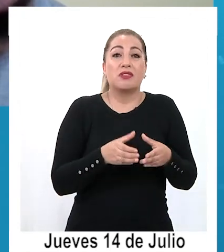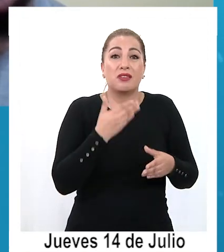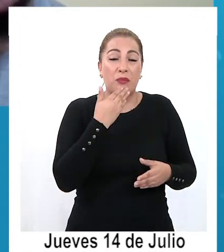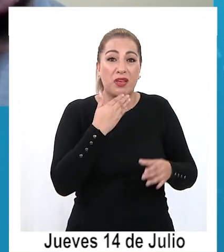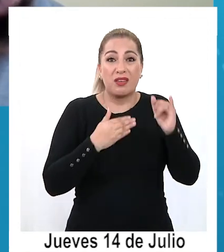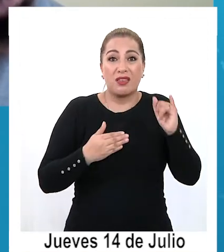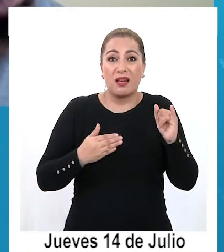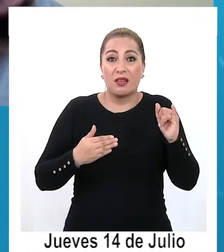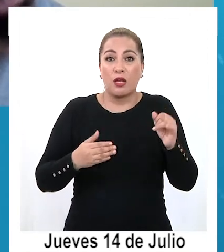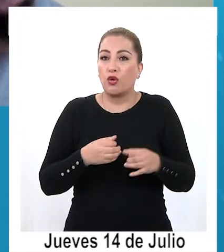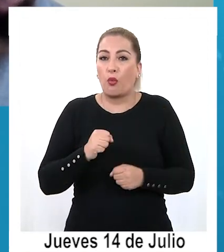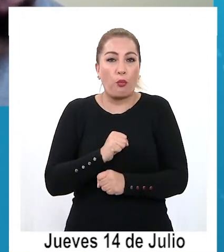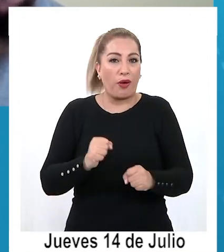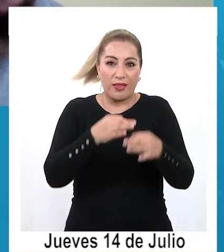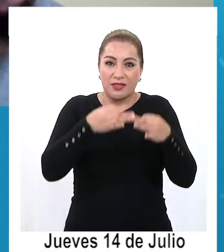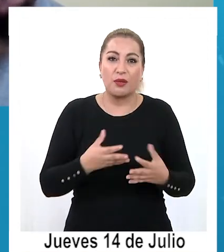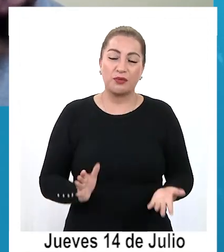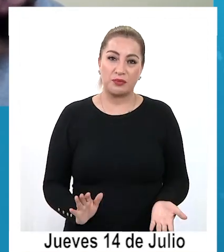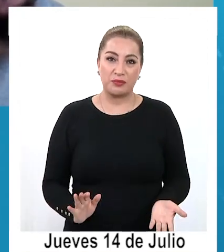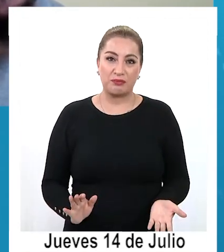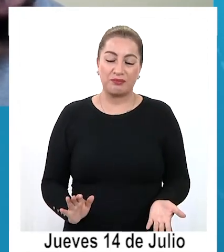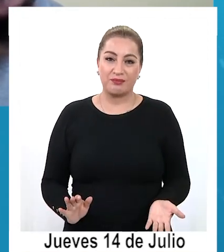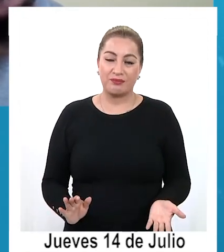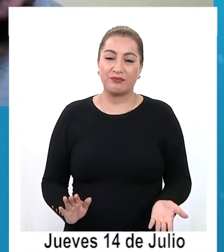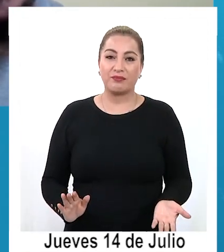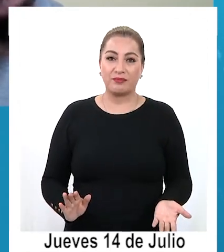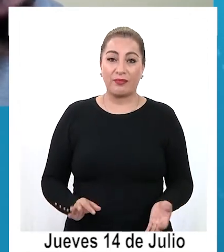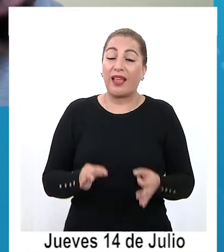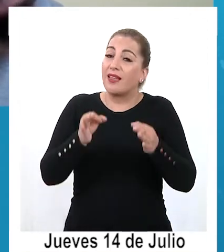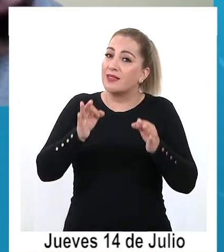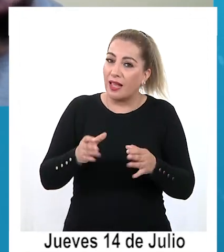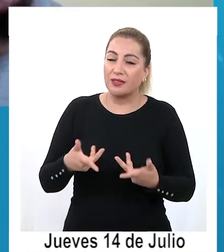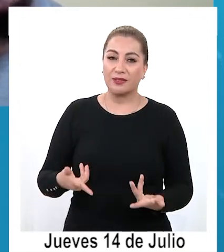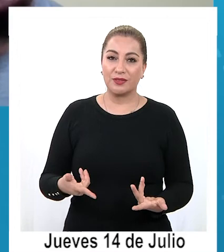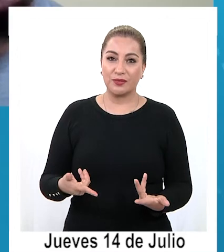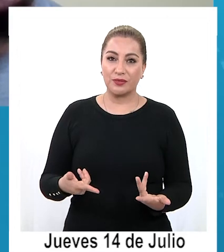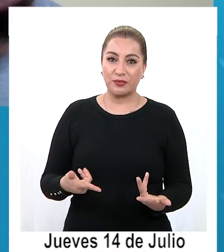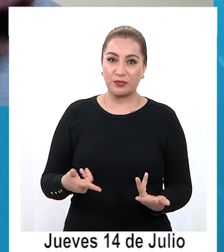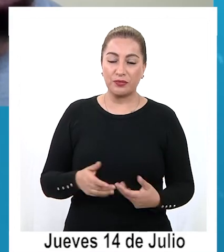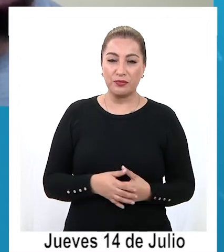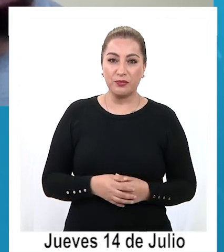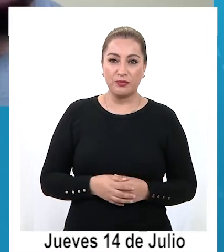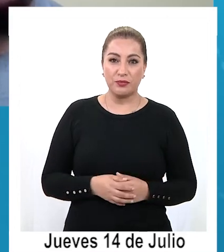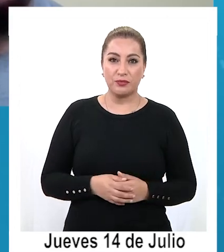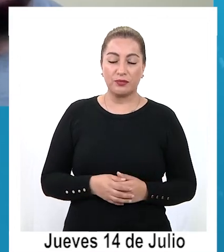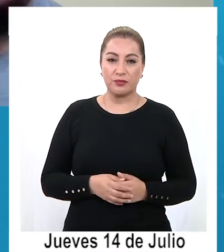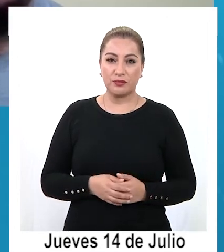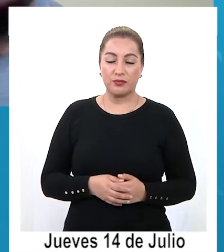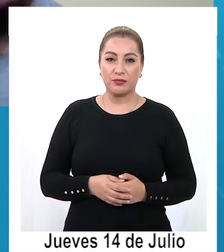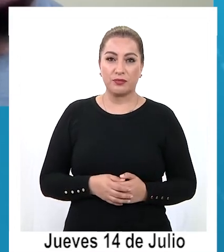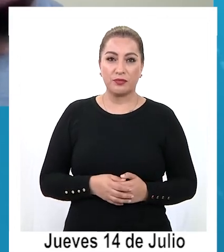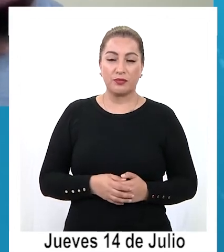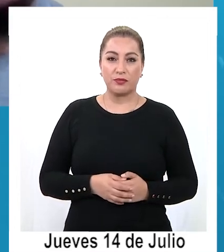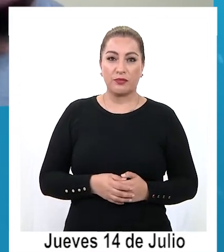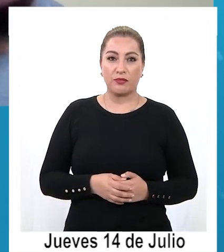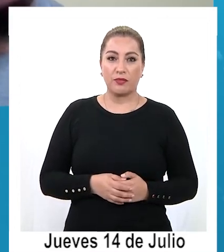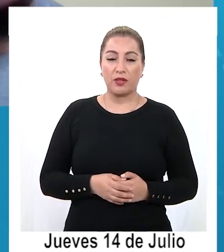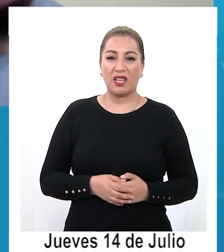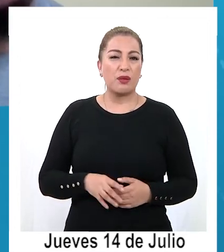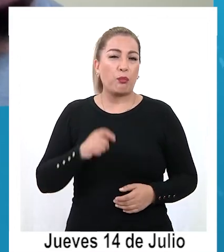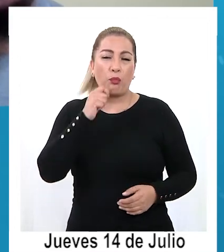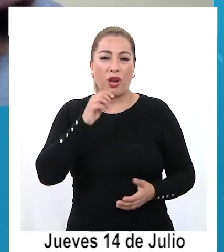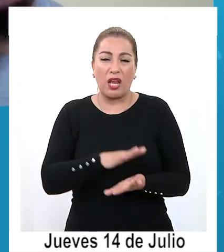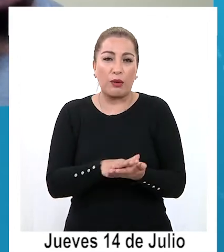el apruebo tampoco se pueden garantizar. Sí, exactamente. Entonces, ¿qué se puede